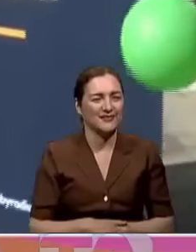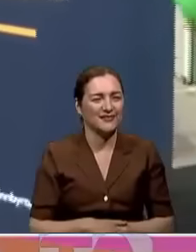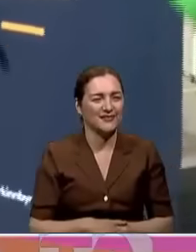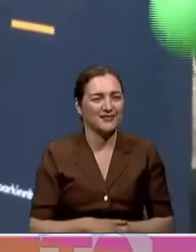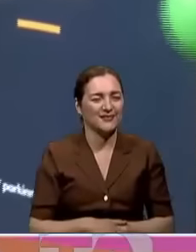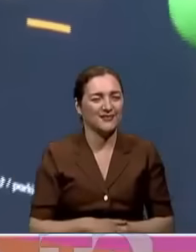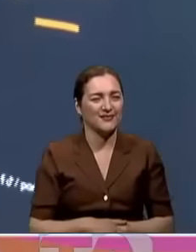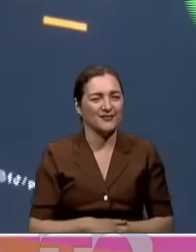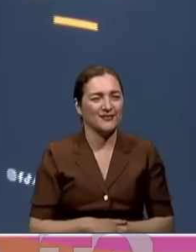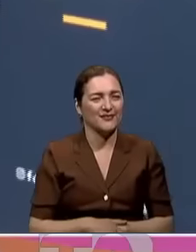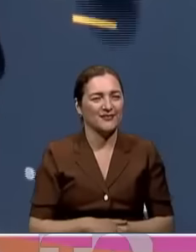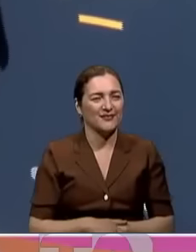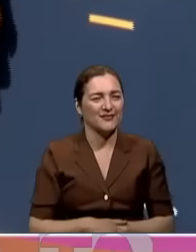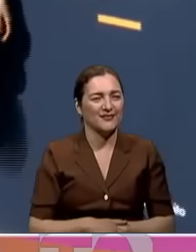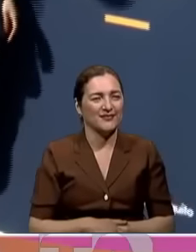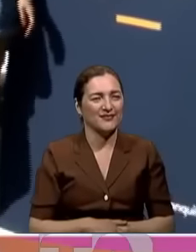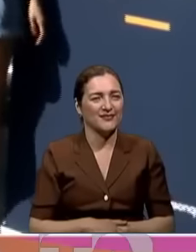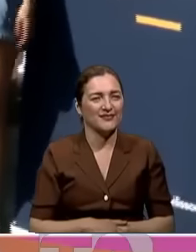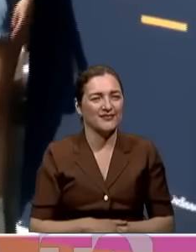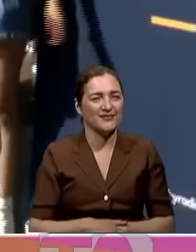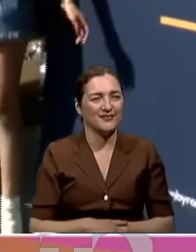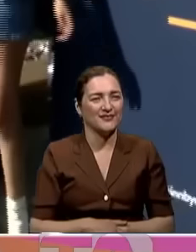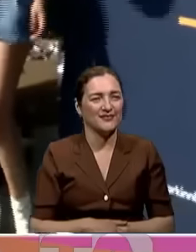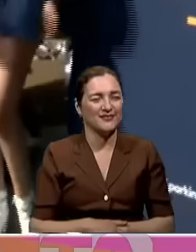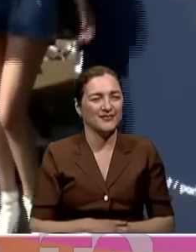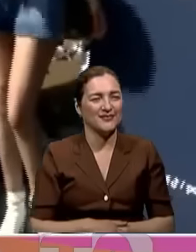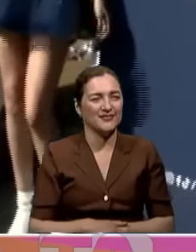de pan. Bueno,